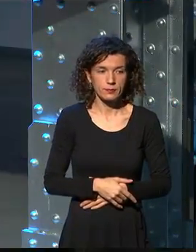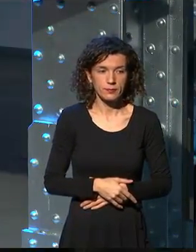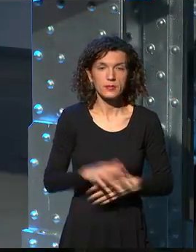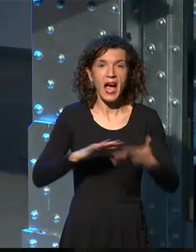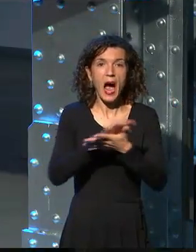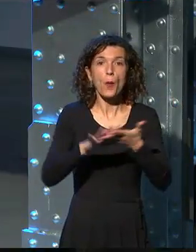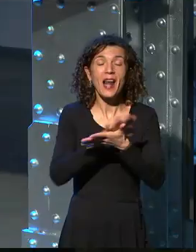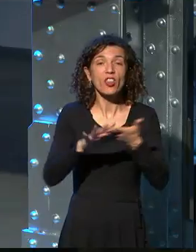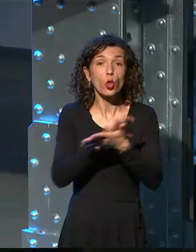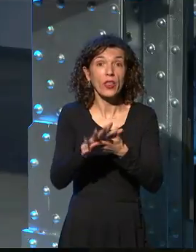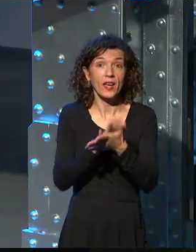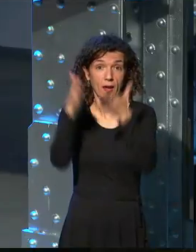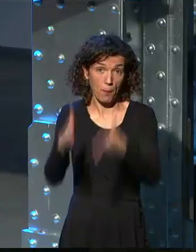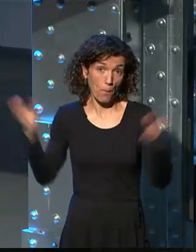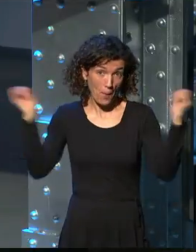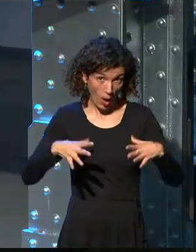Hablando de magos,